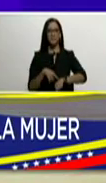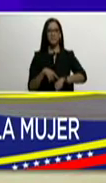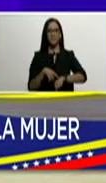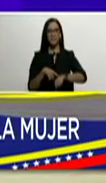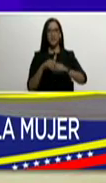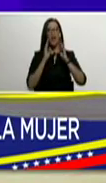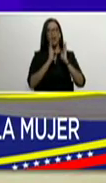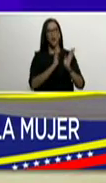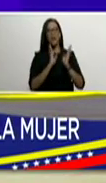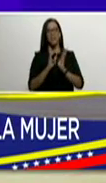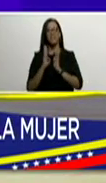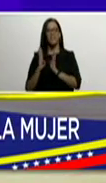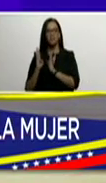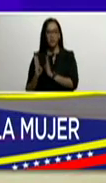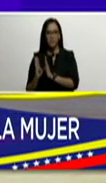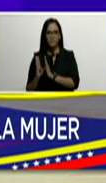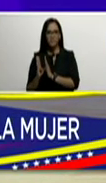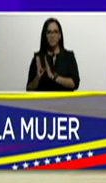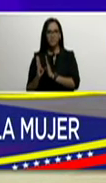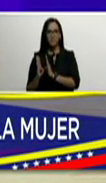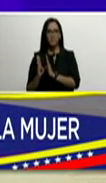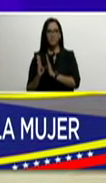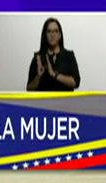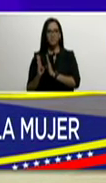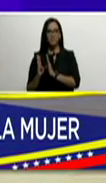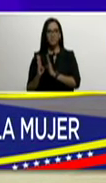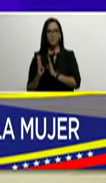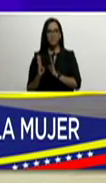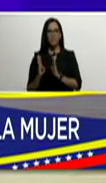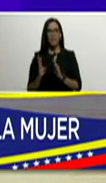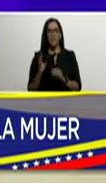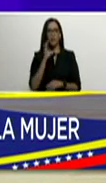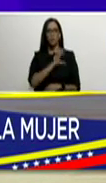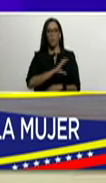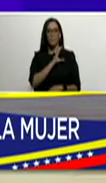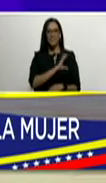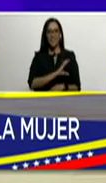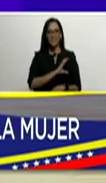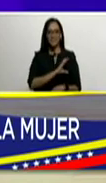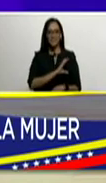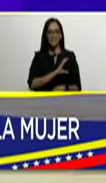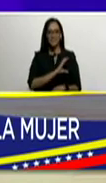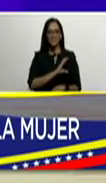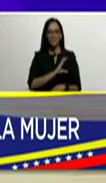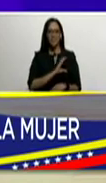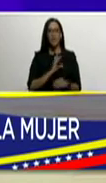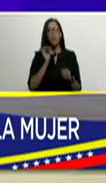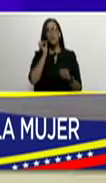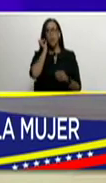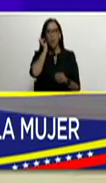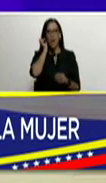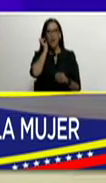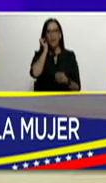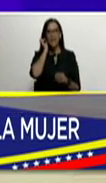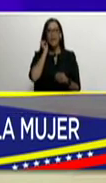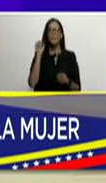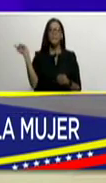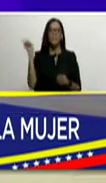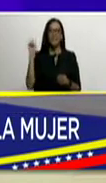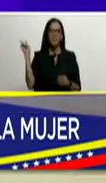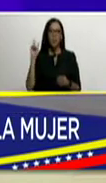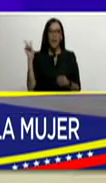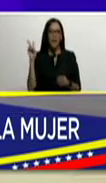la organización de los comités de mujeres en